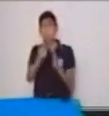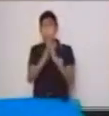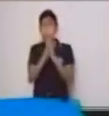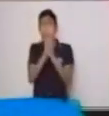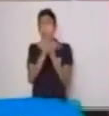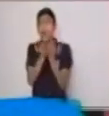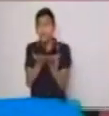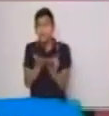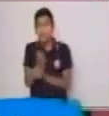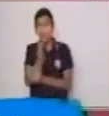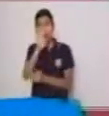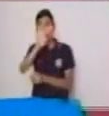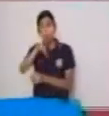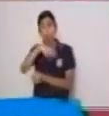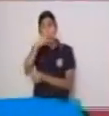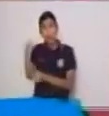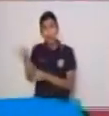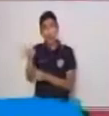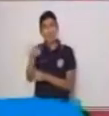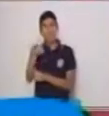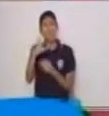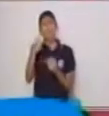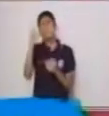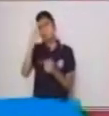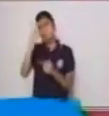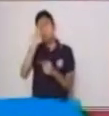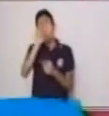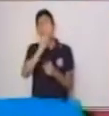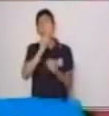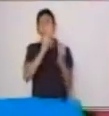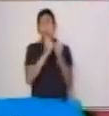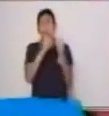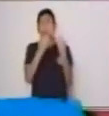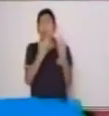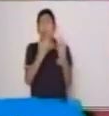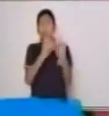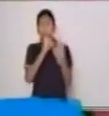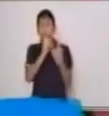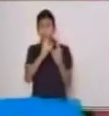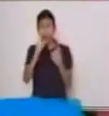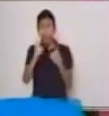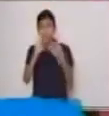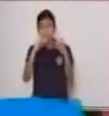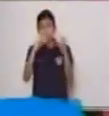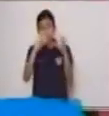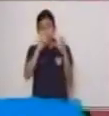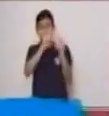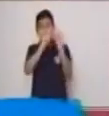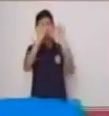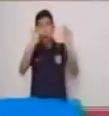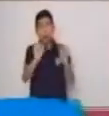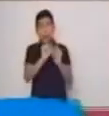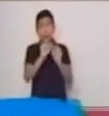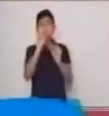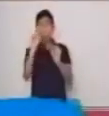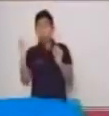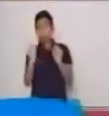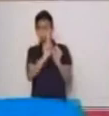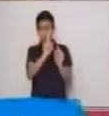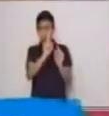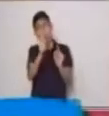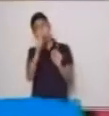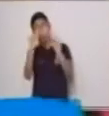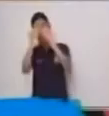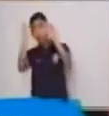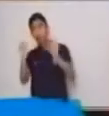de cuadros es un número en cada cuadro. Miren, de forma ordenada, y le hacemos